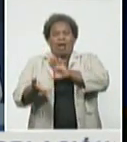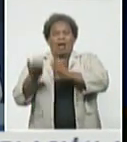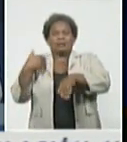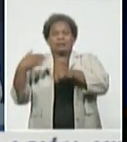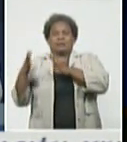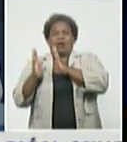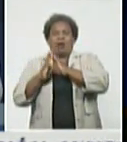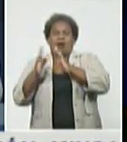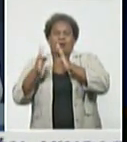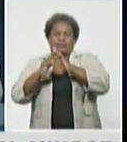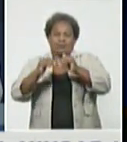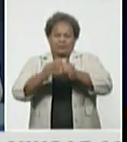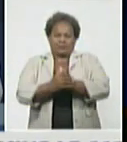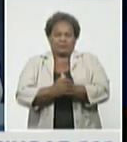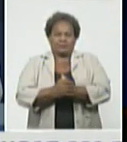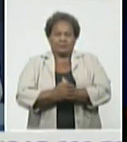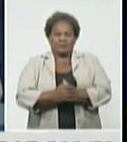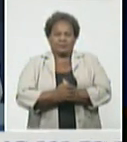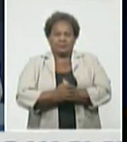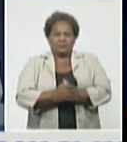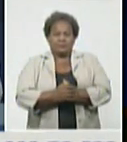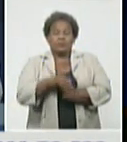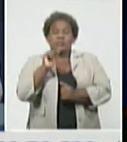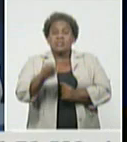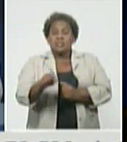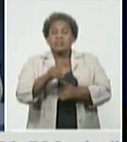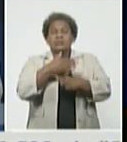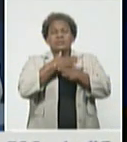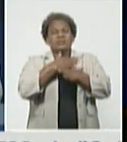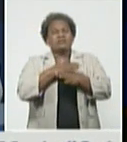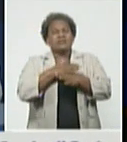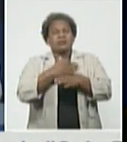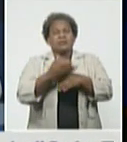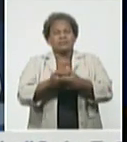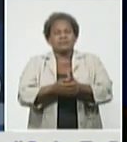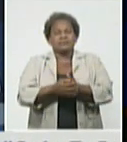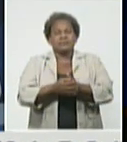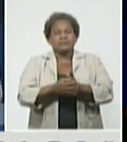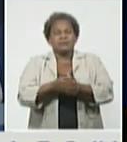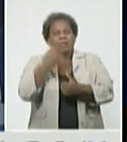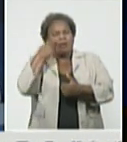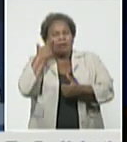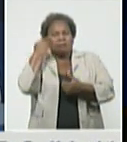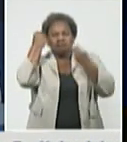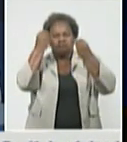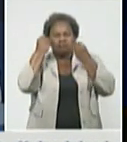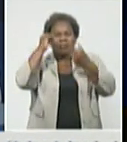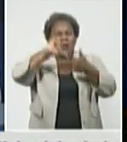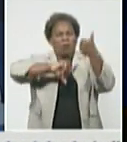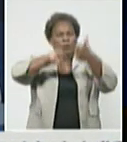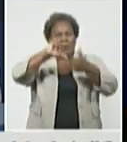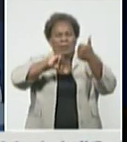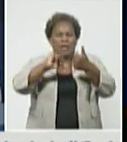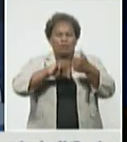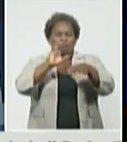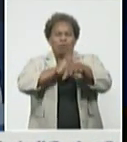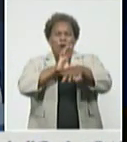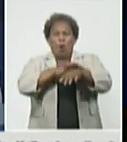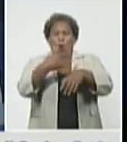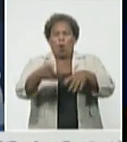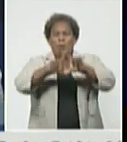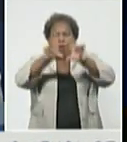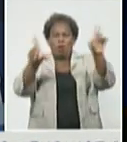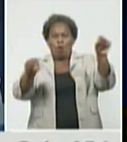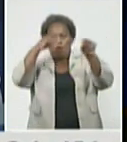de alta. Eso traduce el comportamiento de la enfermedad en nuestro país en los